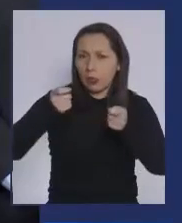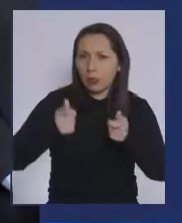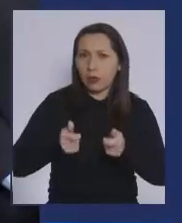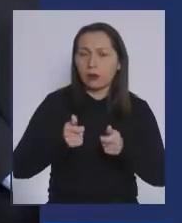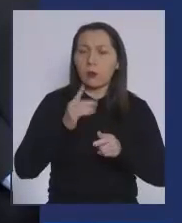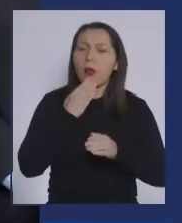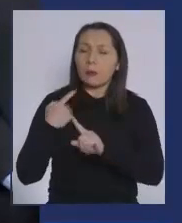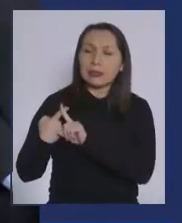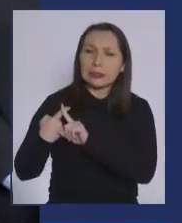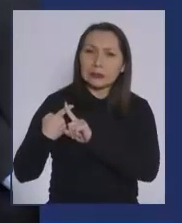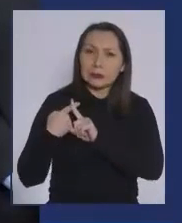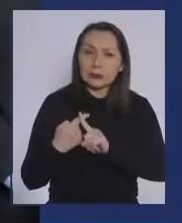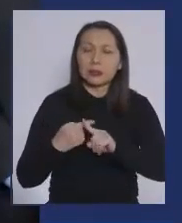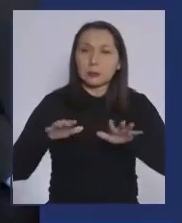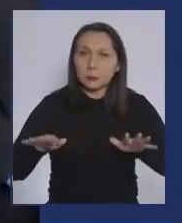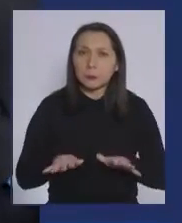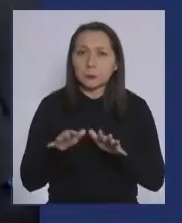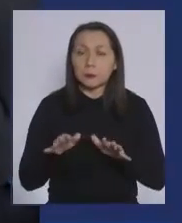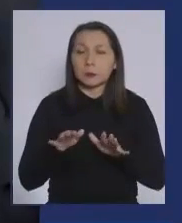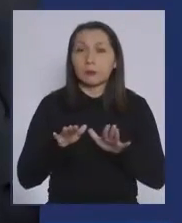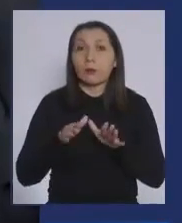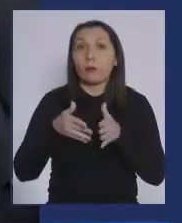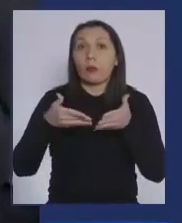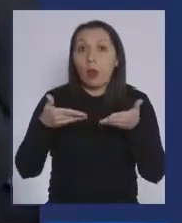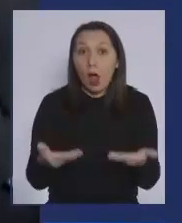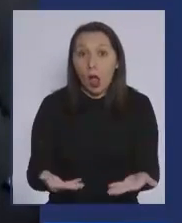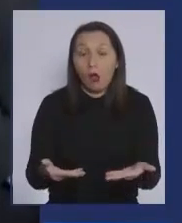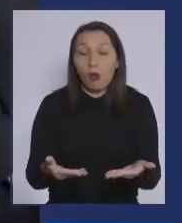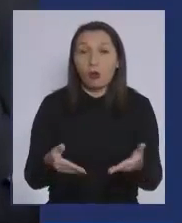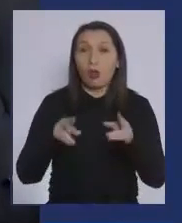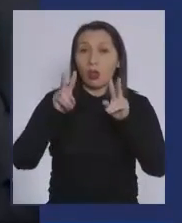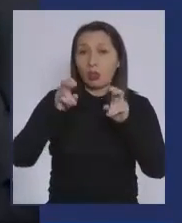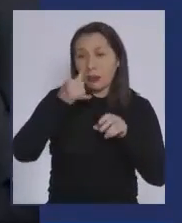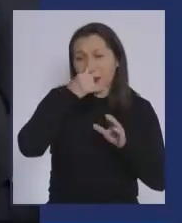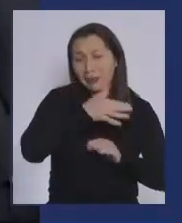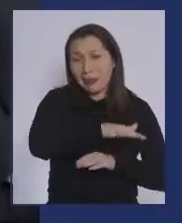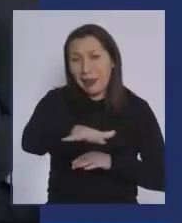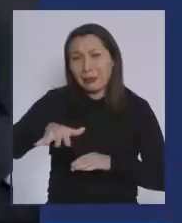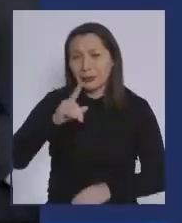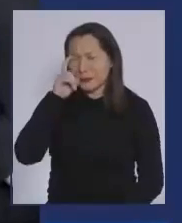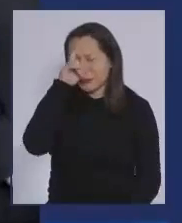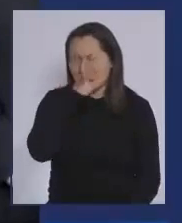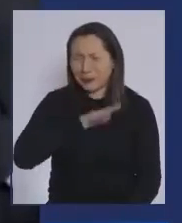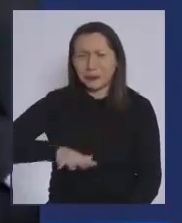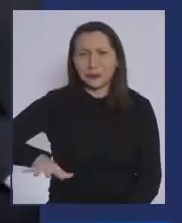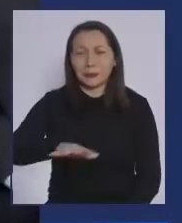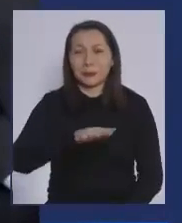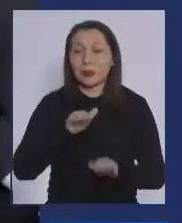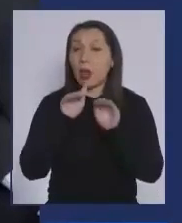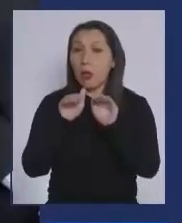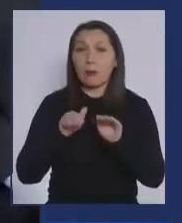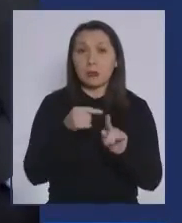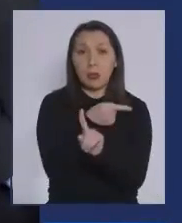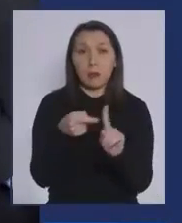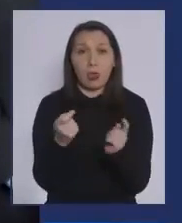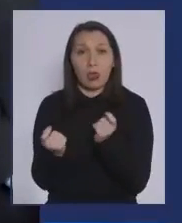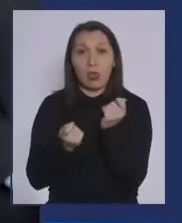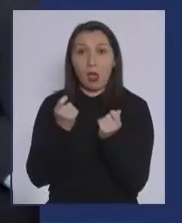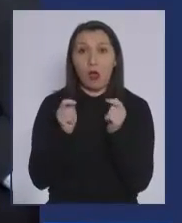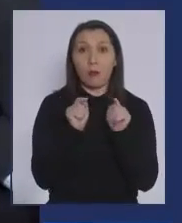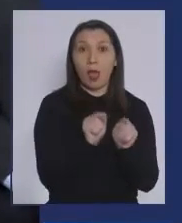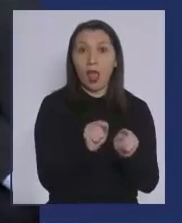sacrificio y porque hoy debido a estos tiempos de adversidad esa misma clase media